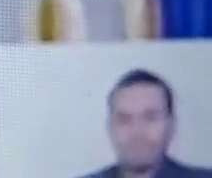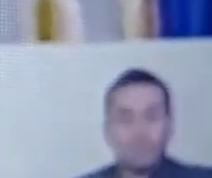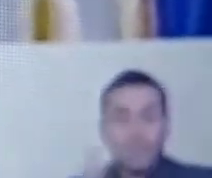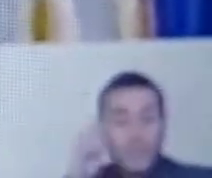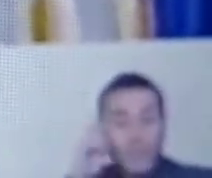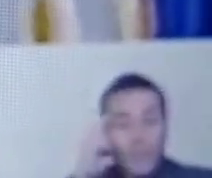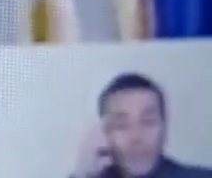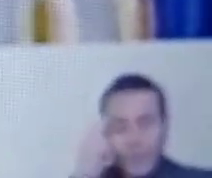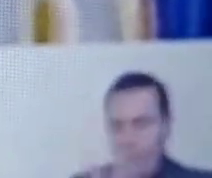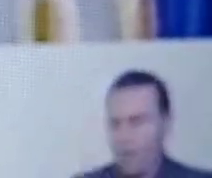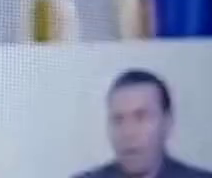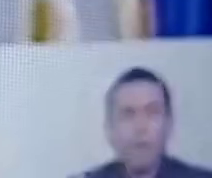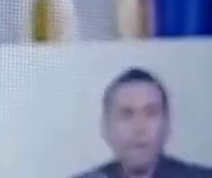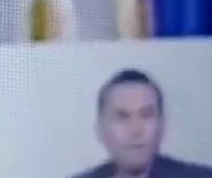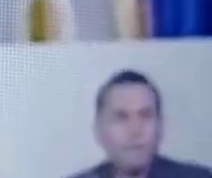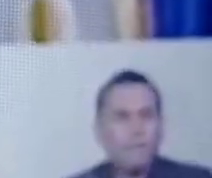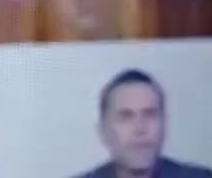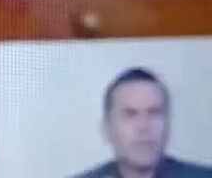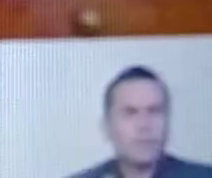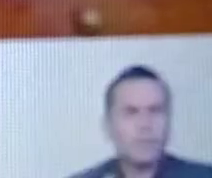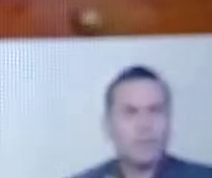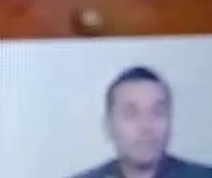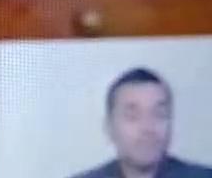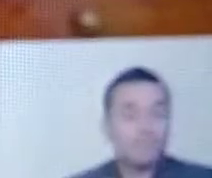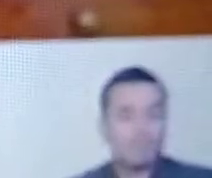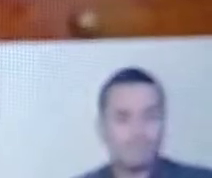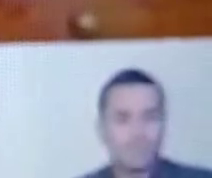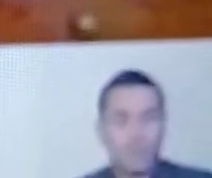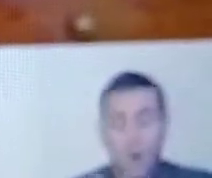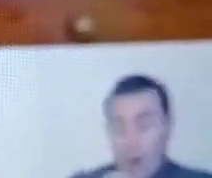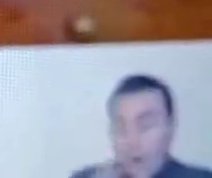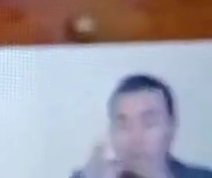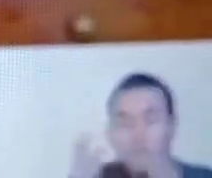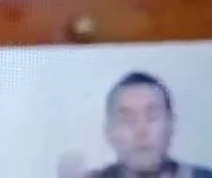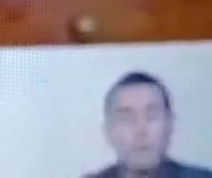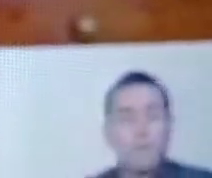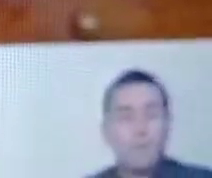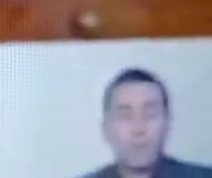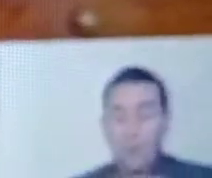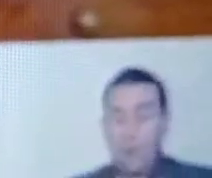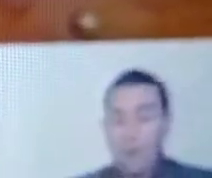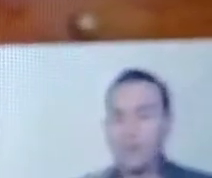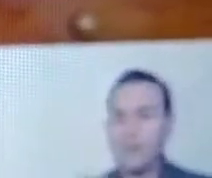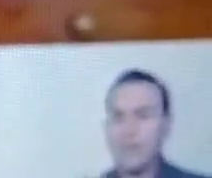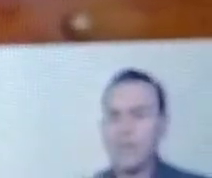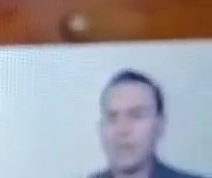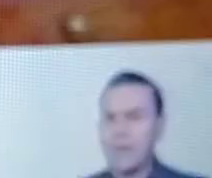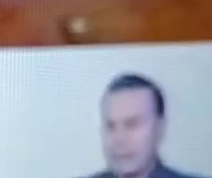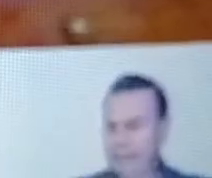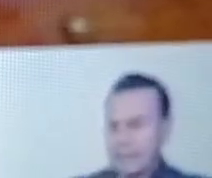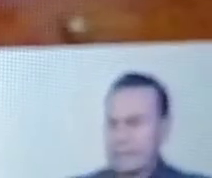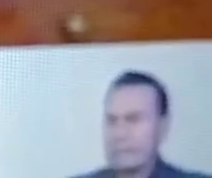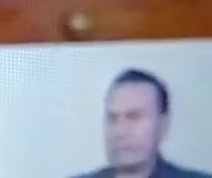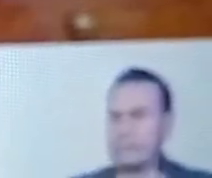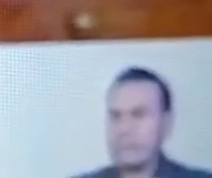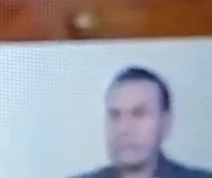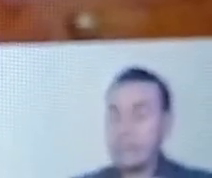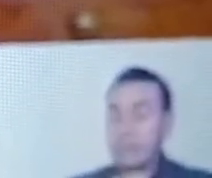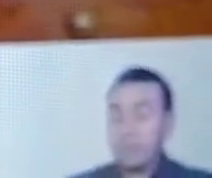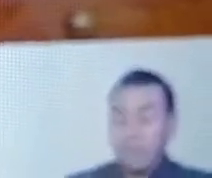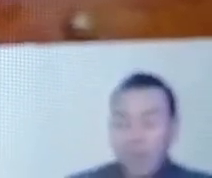que el resto de la humanidad pudiera llegar a seguir. Un mundo todavía en medio de una pandemia, donde hemos visto lo peor y lo mejor de